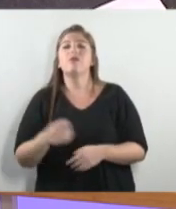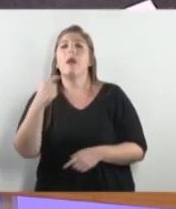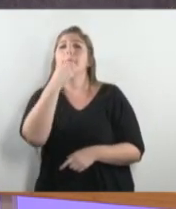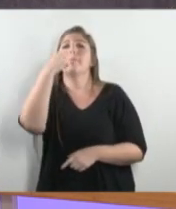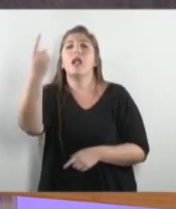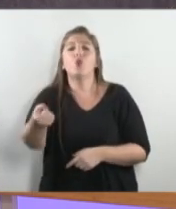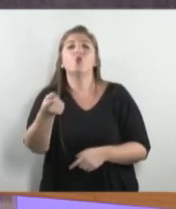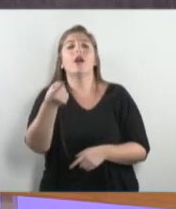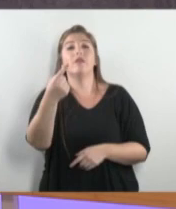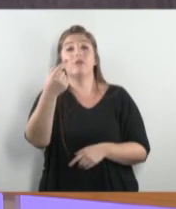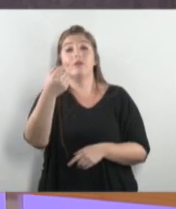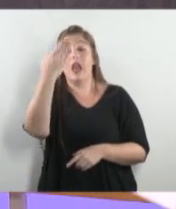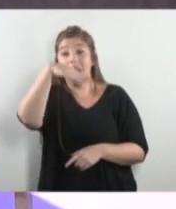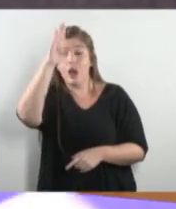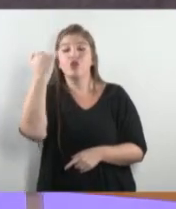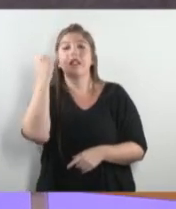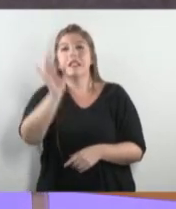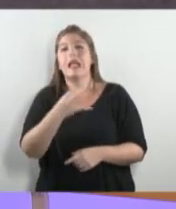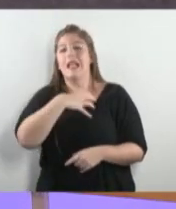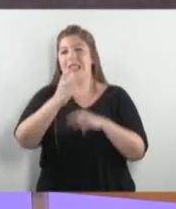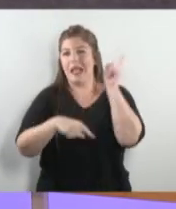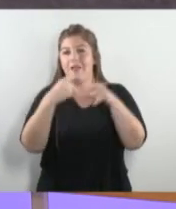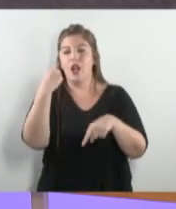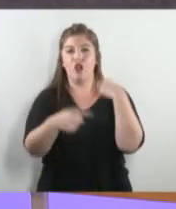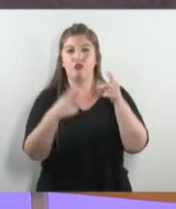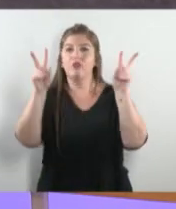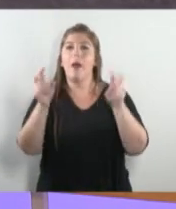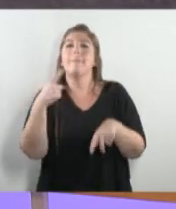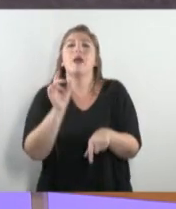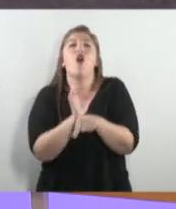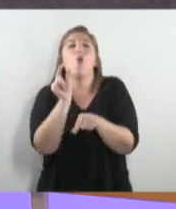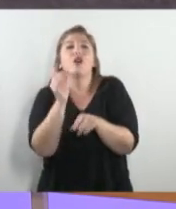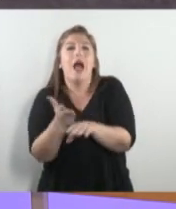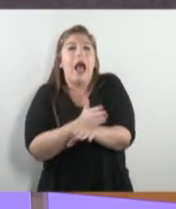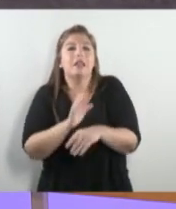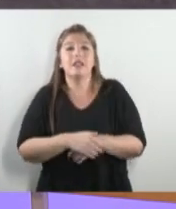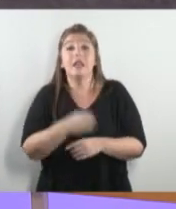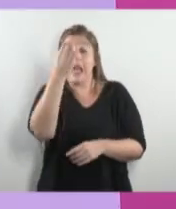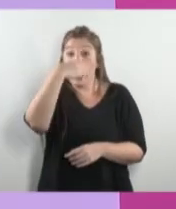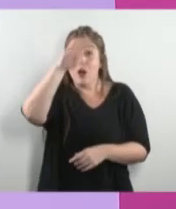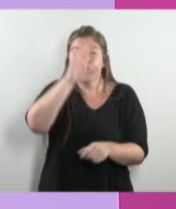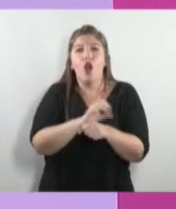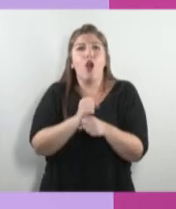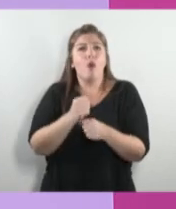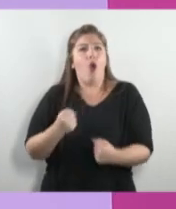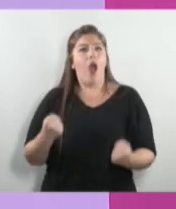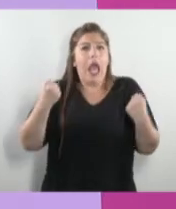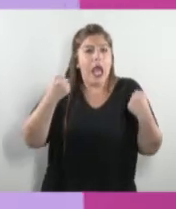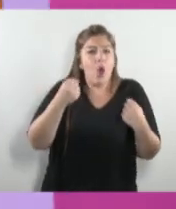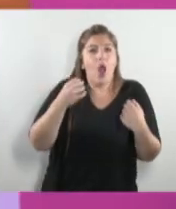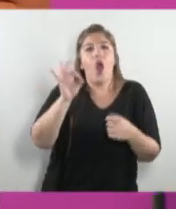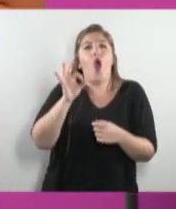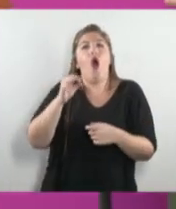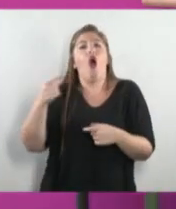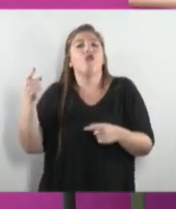entonces, y sé que esto lo vamos a ver la clase que viene, pero como un anticipo. Sí. ¿Es un héroe o es un antihéroe? Bueno,